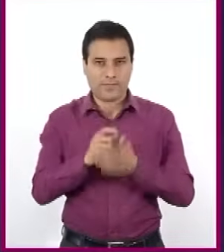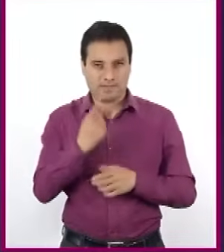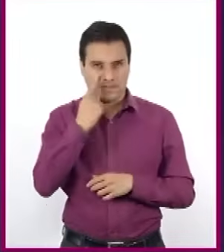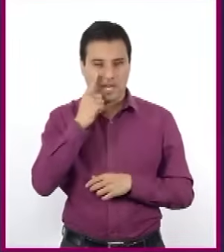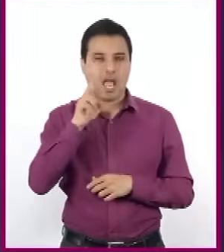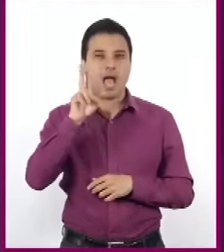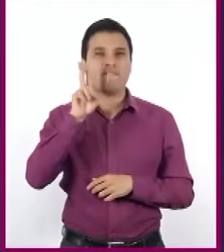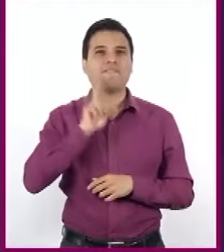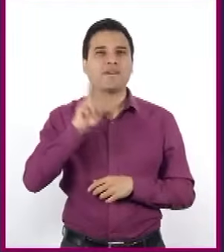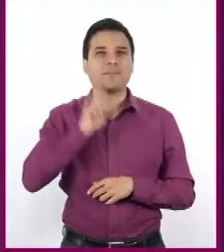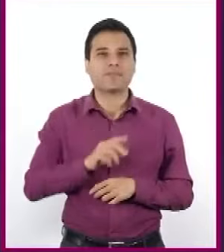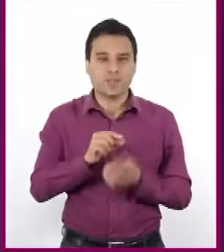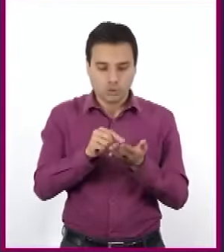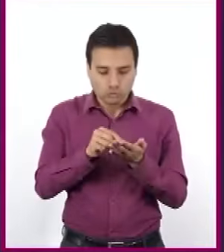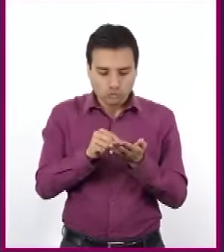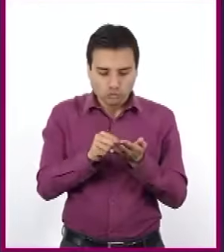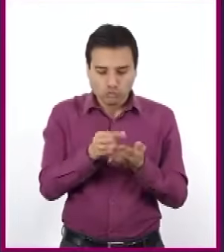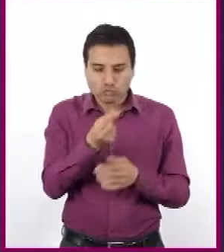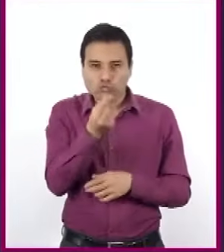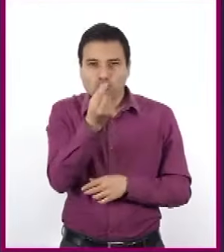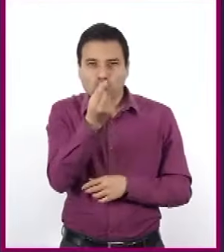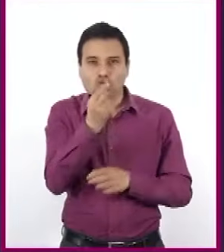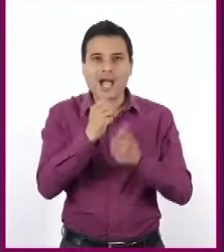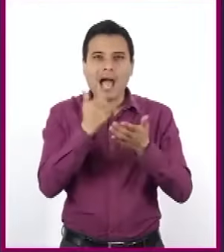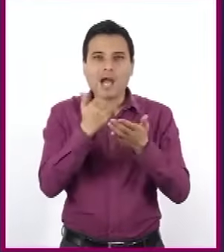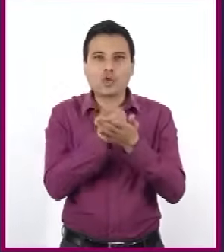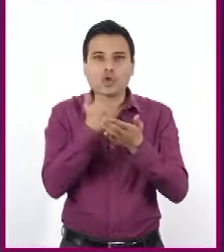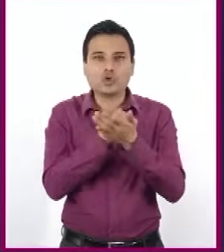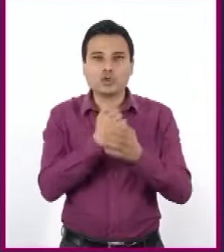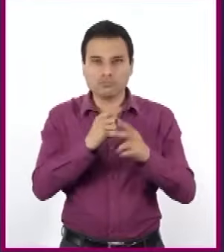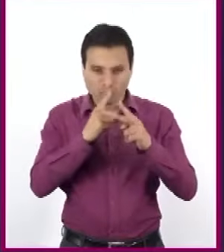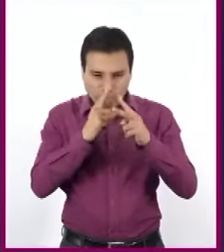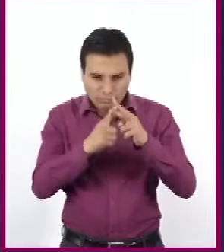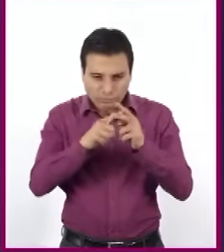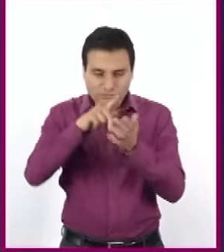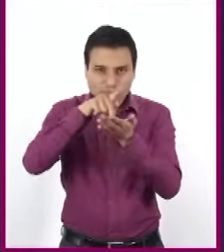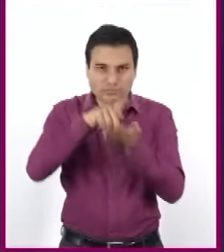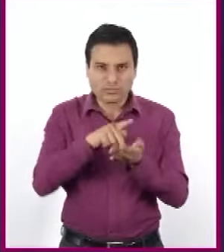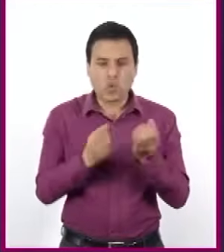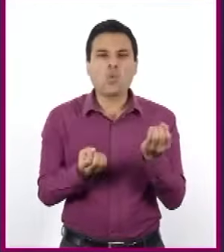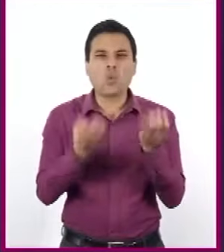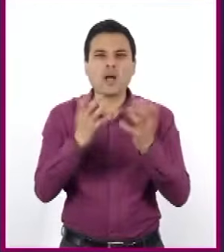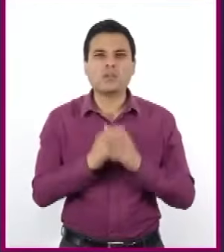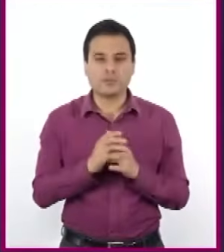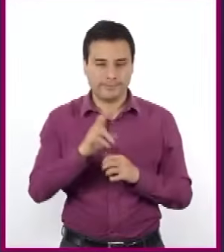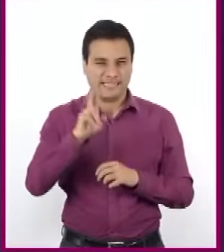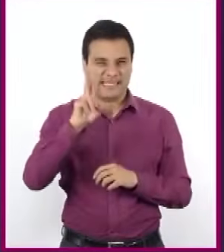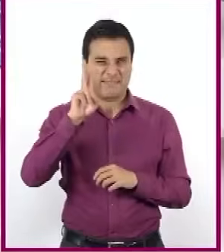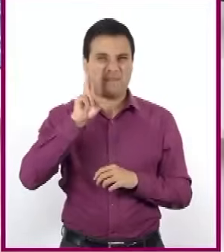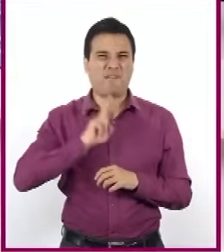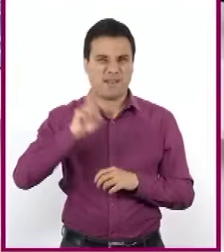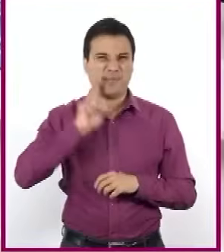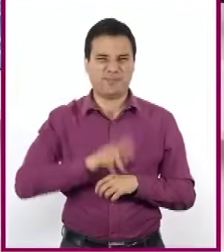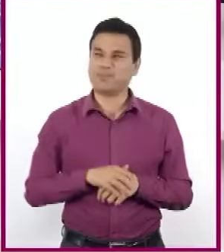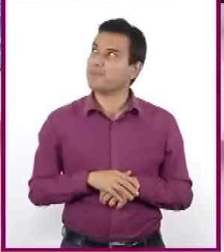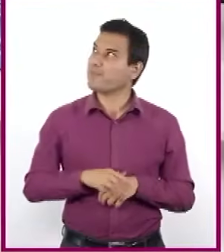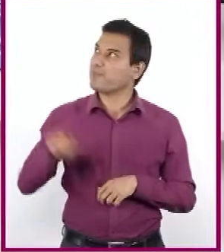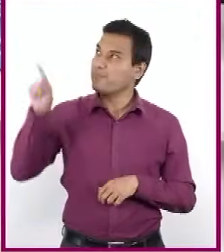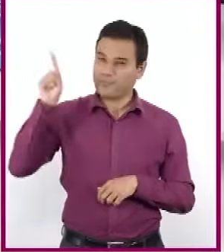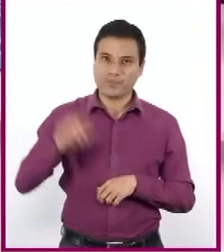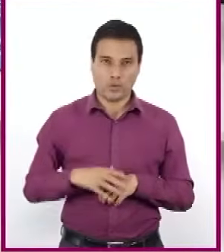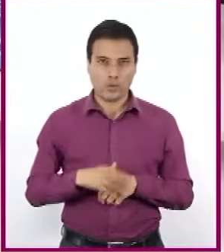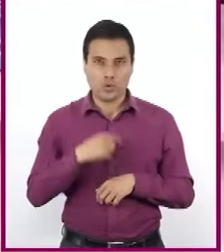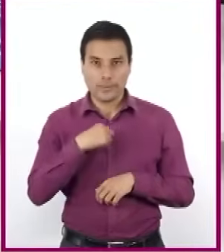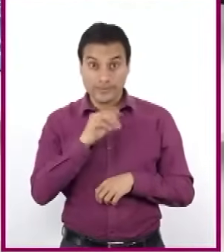la balanza granataria y digital para conocer su masa. Los colocamos en la balanza granataria y